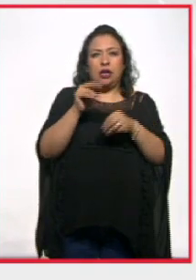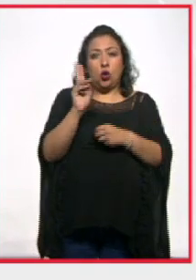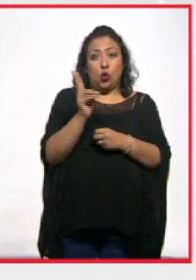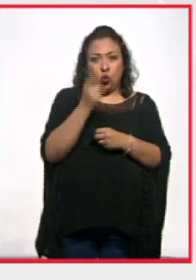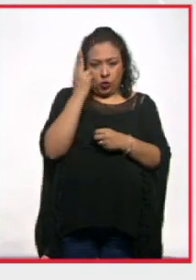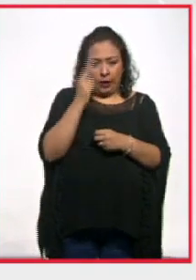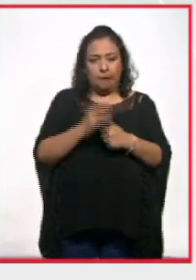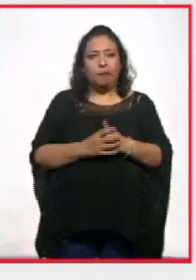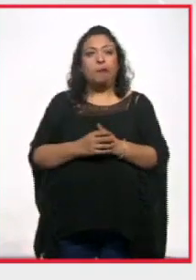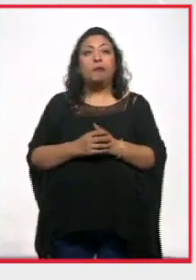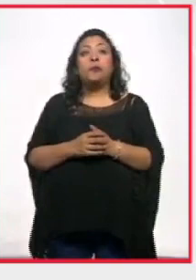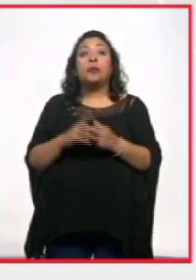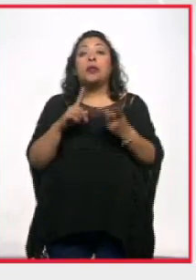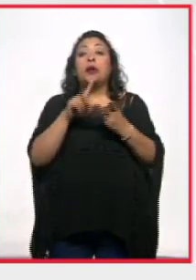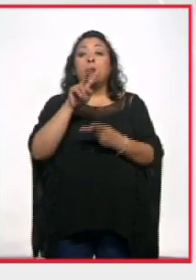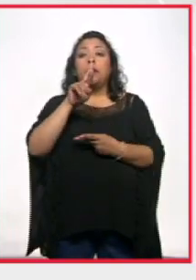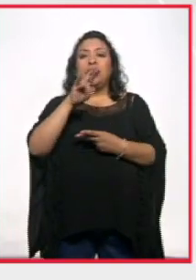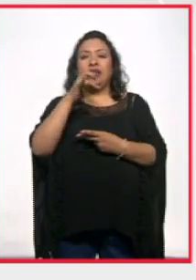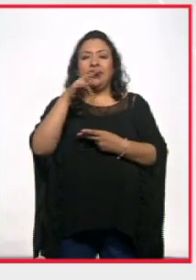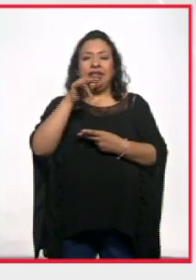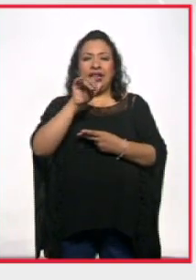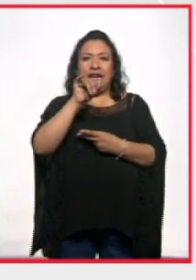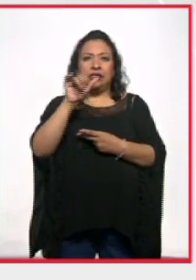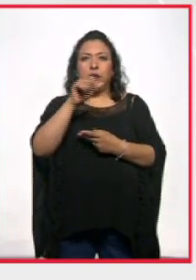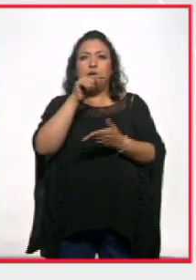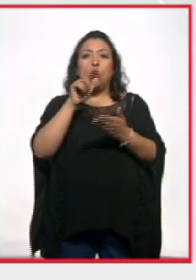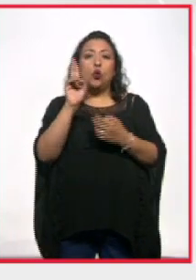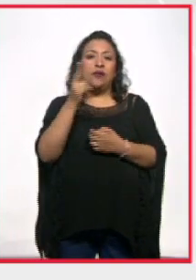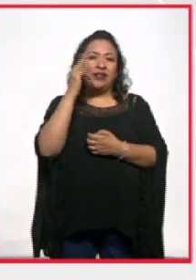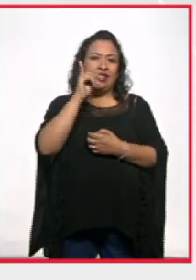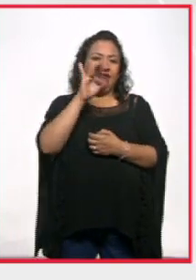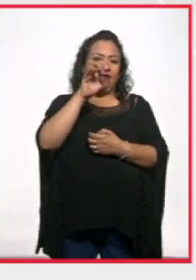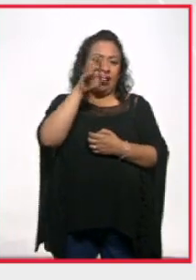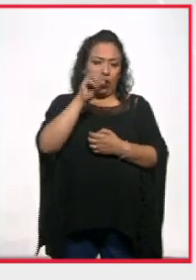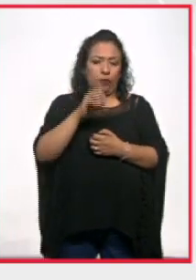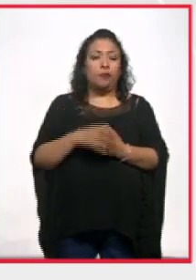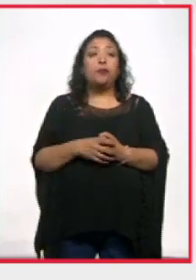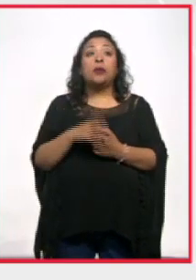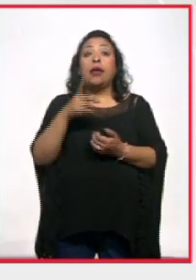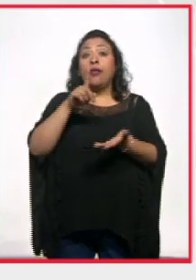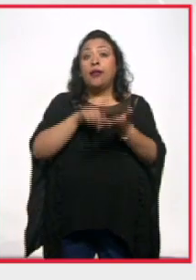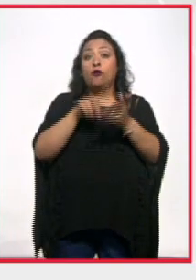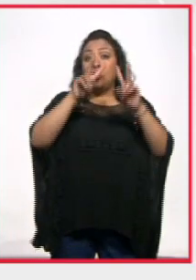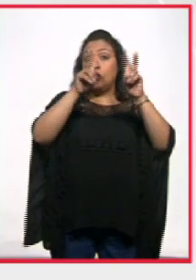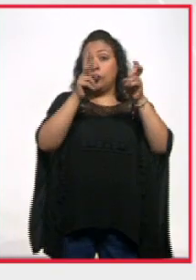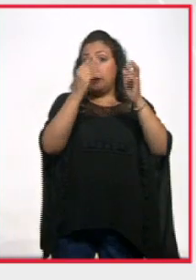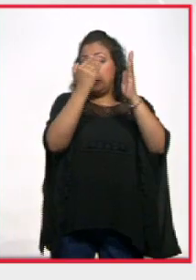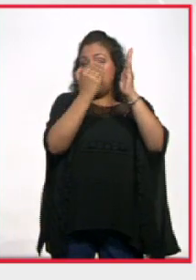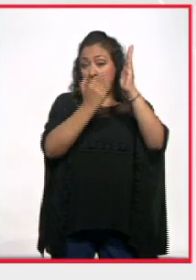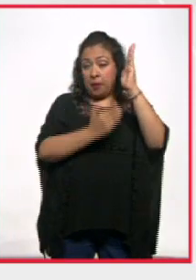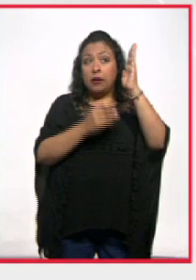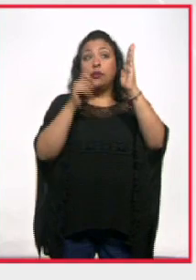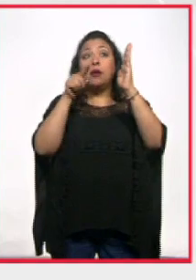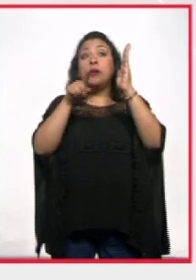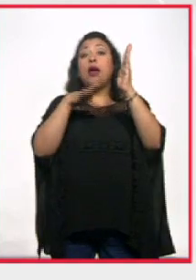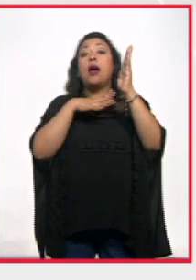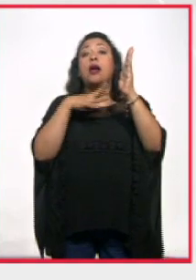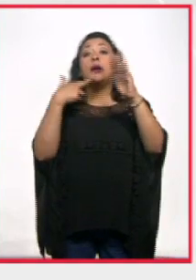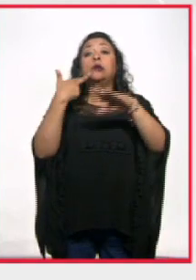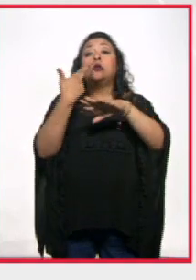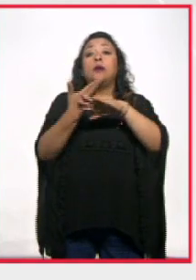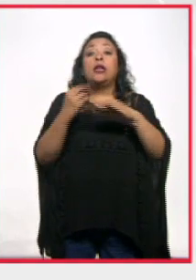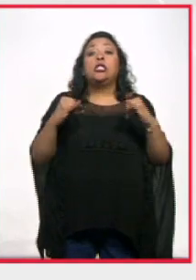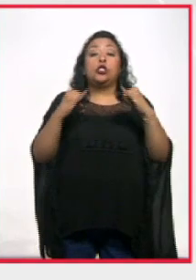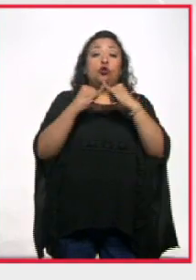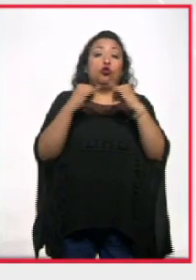de la Máxima Casa de Estudios, y Virginia Aspe, de la Universidad Iberoamericana. Dentro de los temas que se abordaron, también estuvo el papel de la